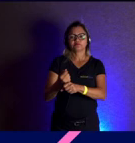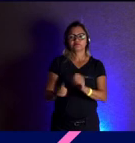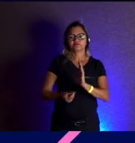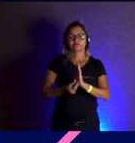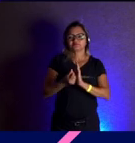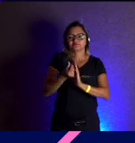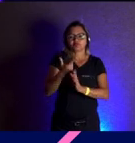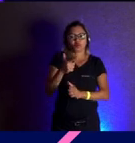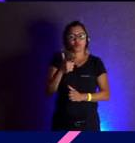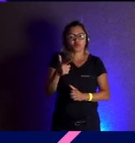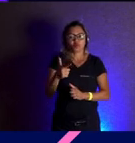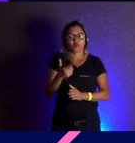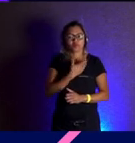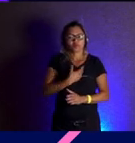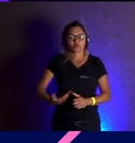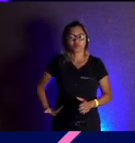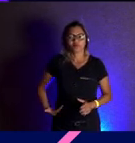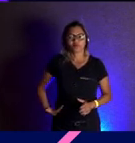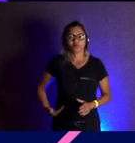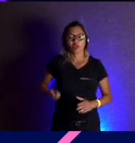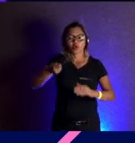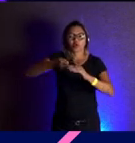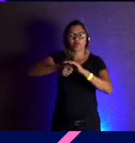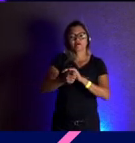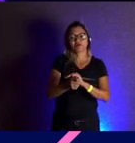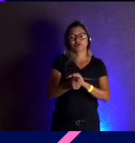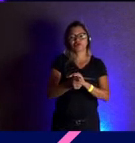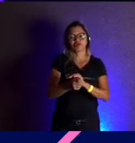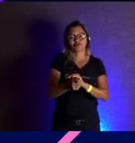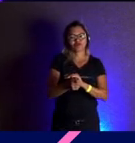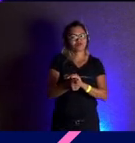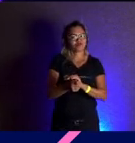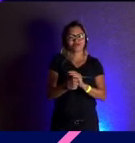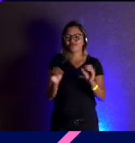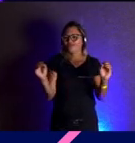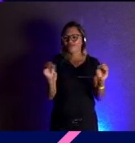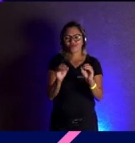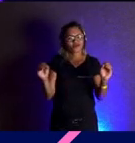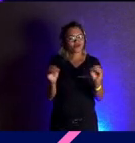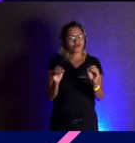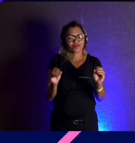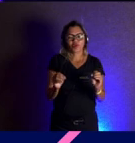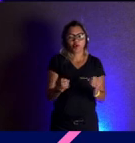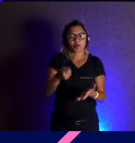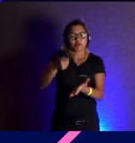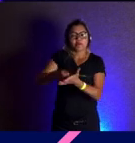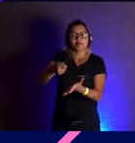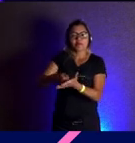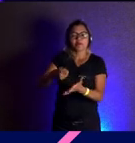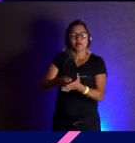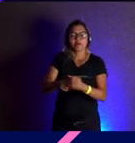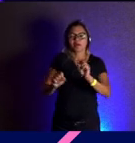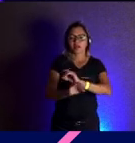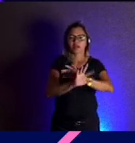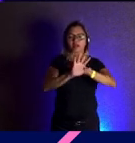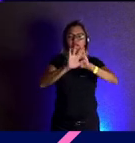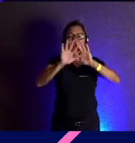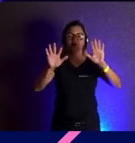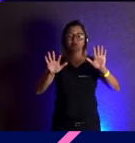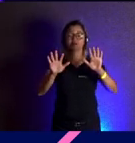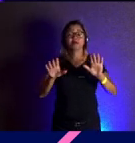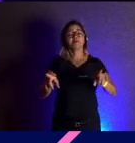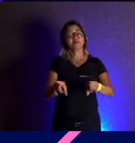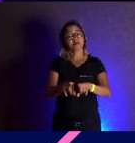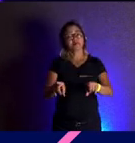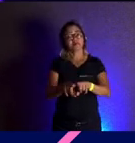el gobierno en qué ni cómo. Entonces no tenemos cómo exigir transparencia, ¿no? Pero tampoco el Banco